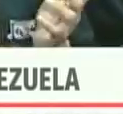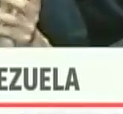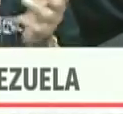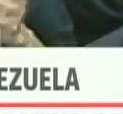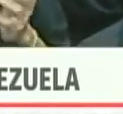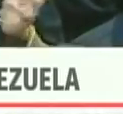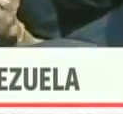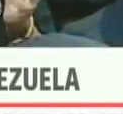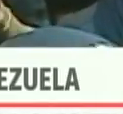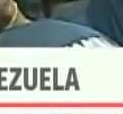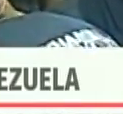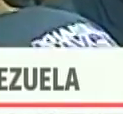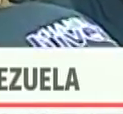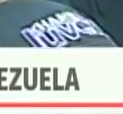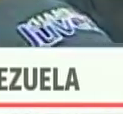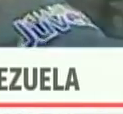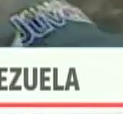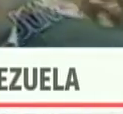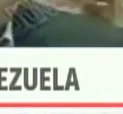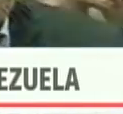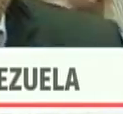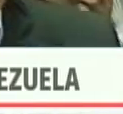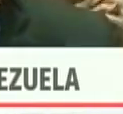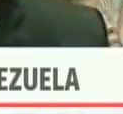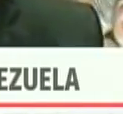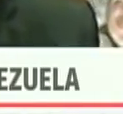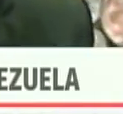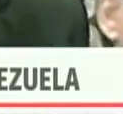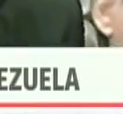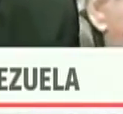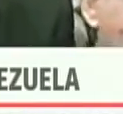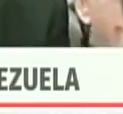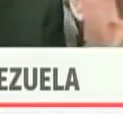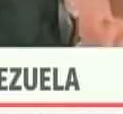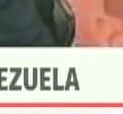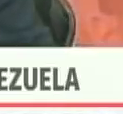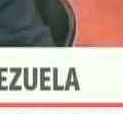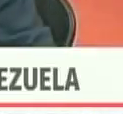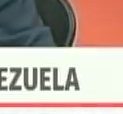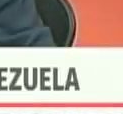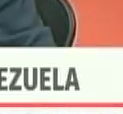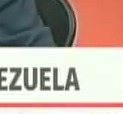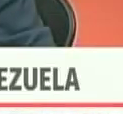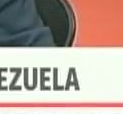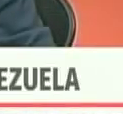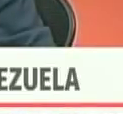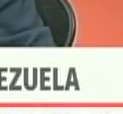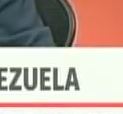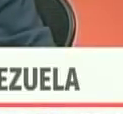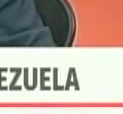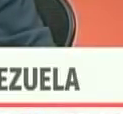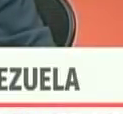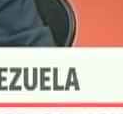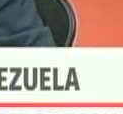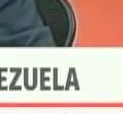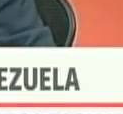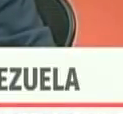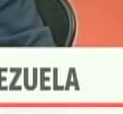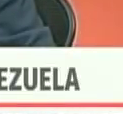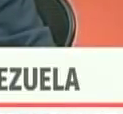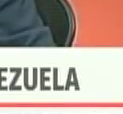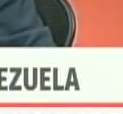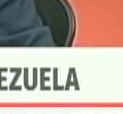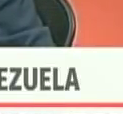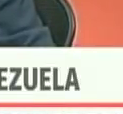Además, presidente, con ese mismo apoyo, el Banco de Venezuela pudo crear su propia fábrica de software, lo